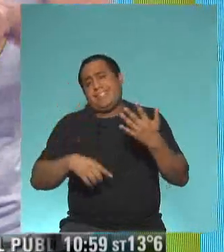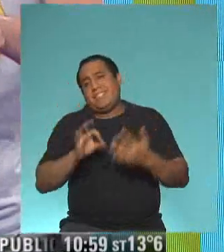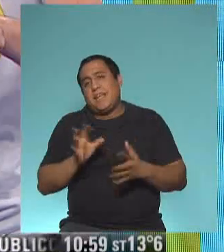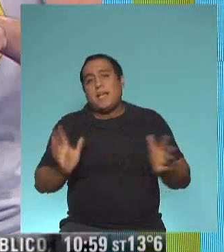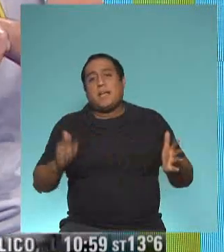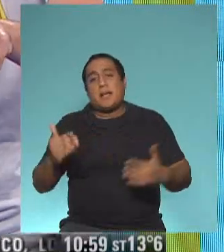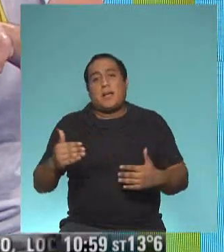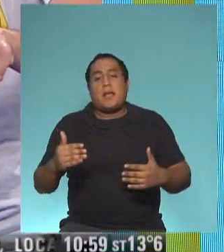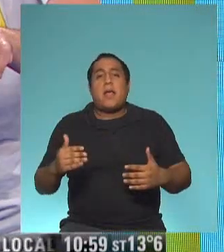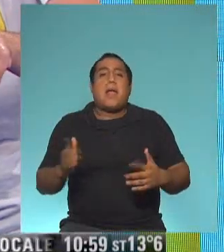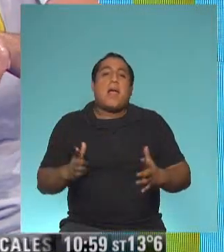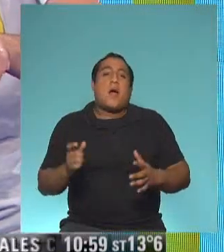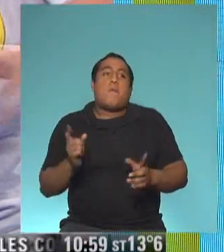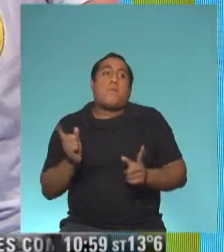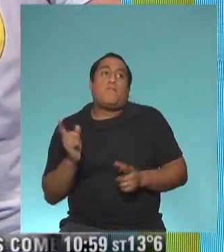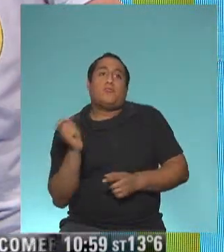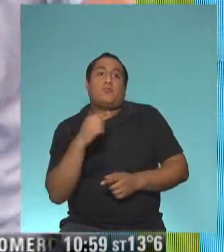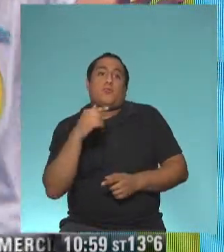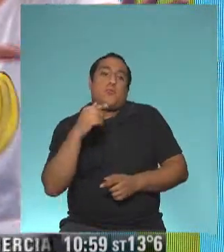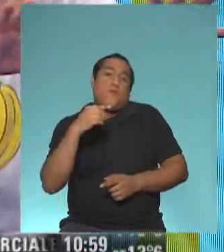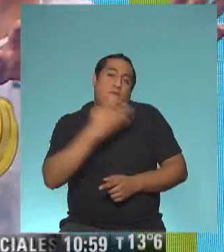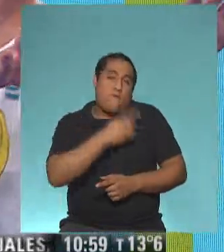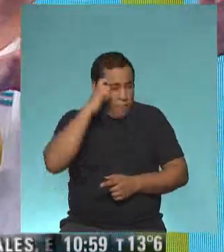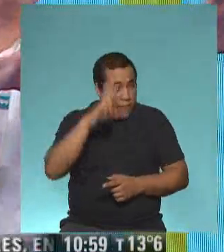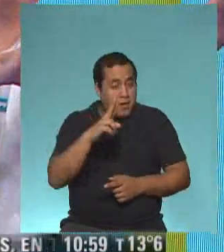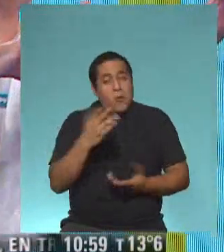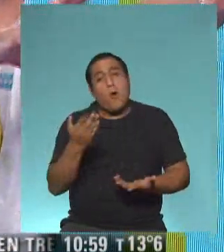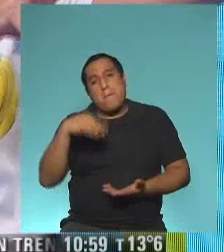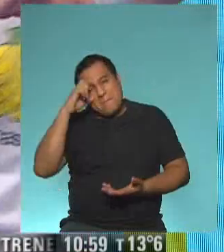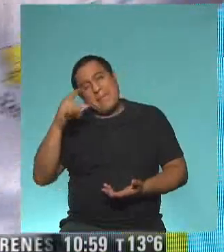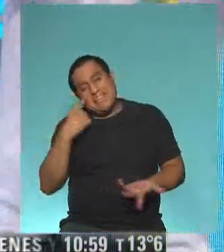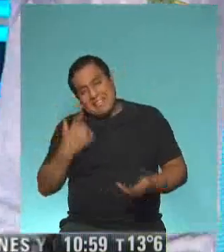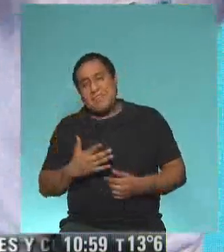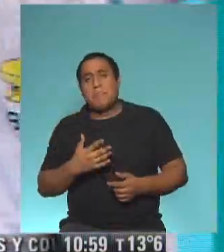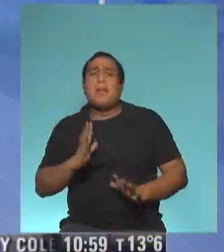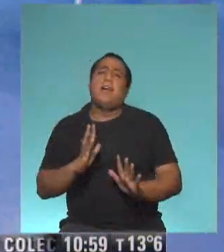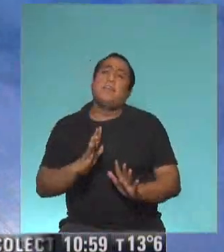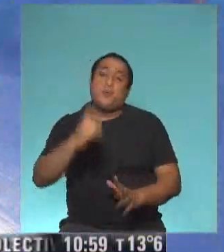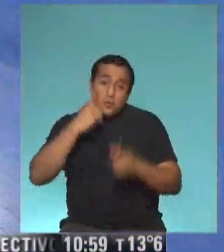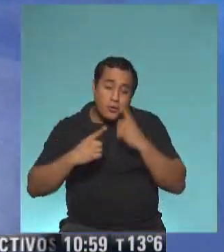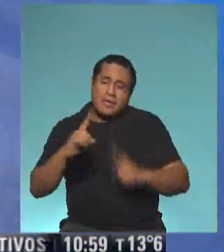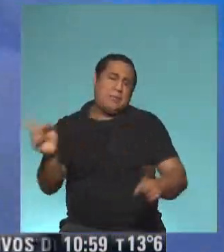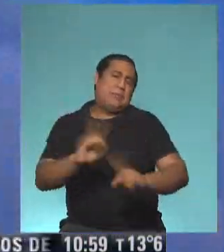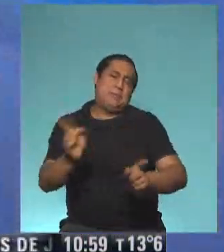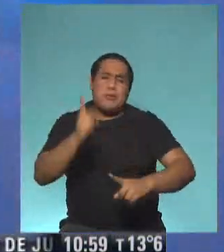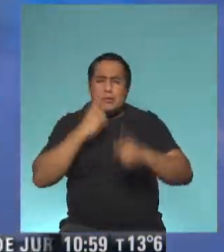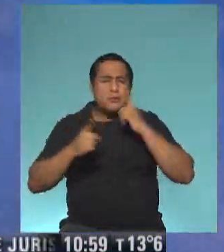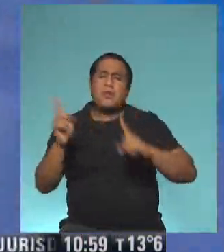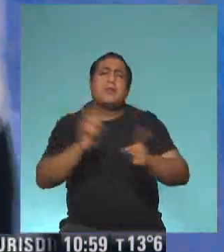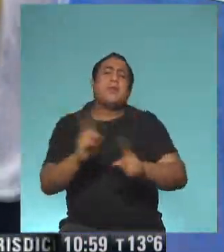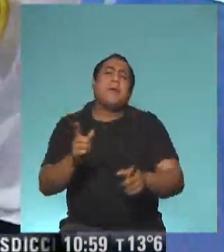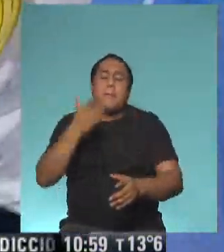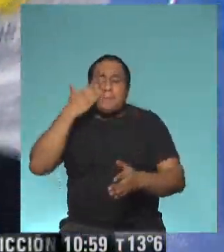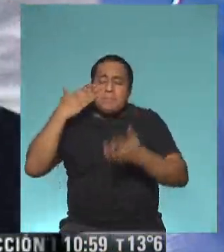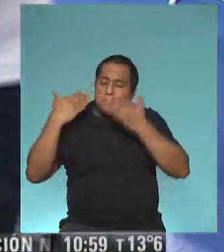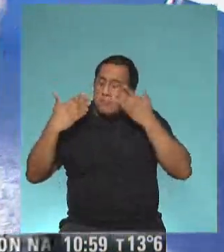la caja de la señora y saben que ni mejores no son las